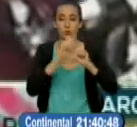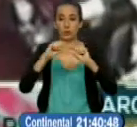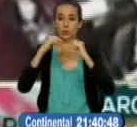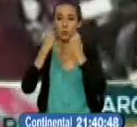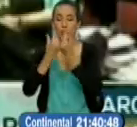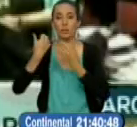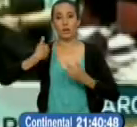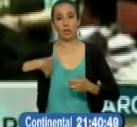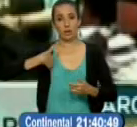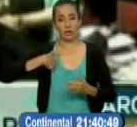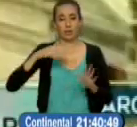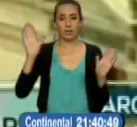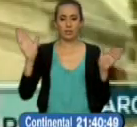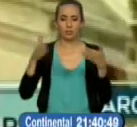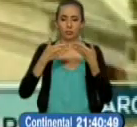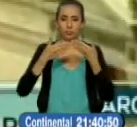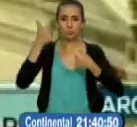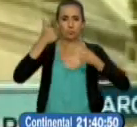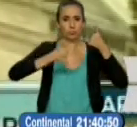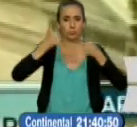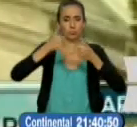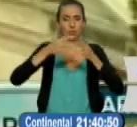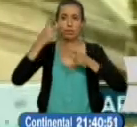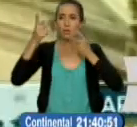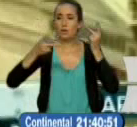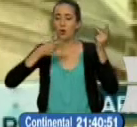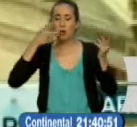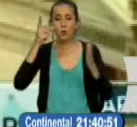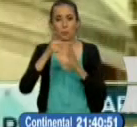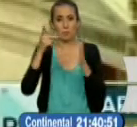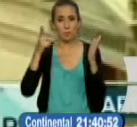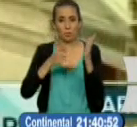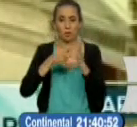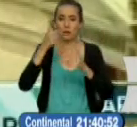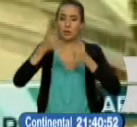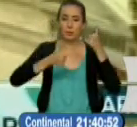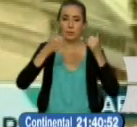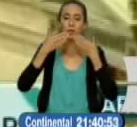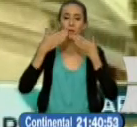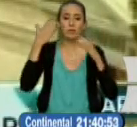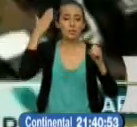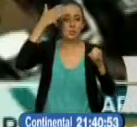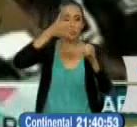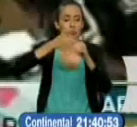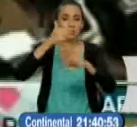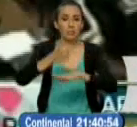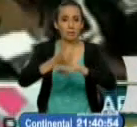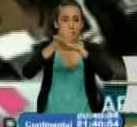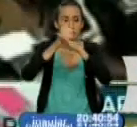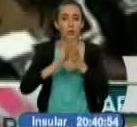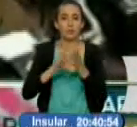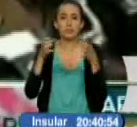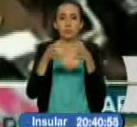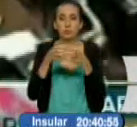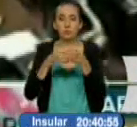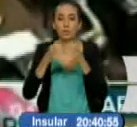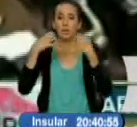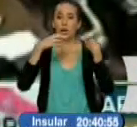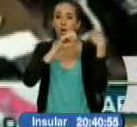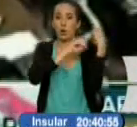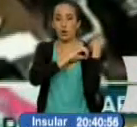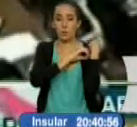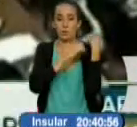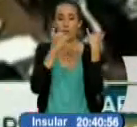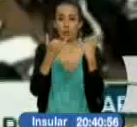en Argentina cerraron con diversos actos públicos la campaña electoral de cara a las primarias abiertas, simultáneas y obligatorias